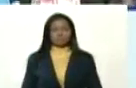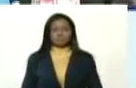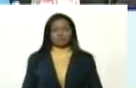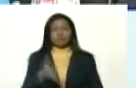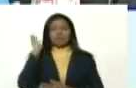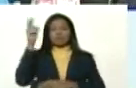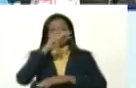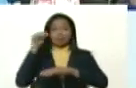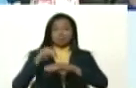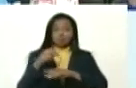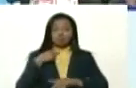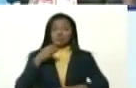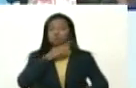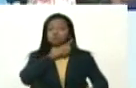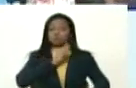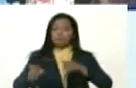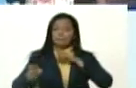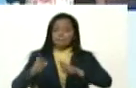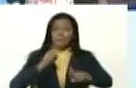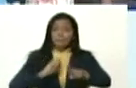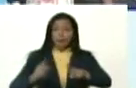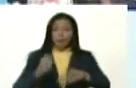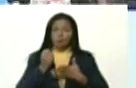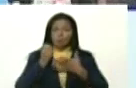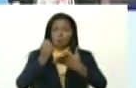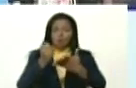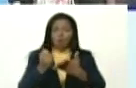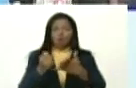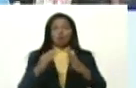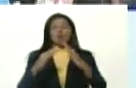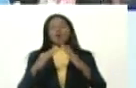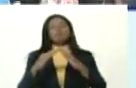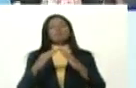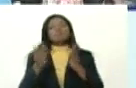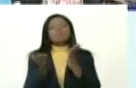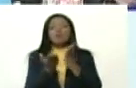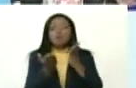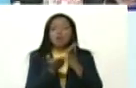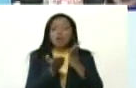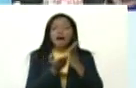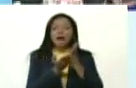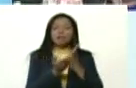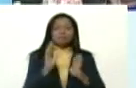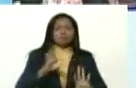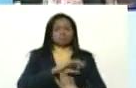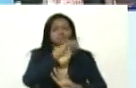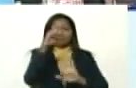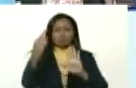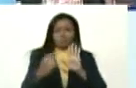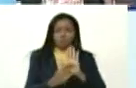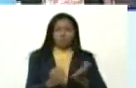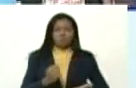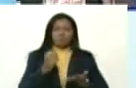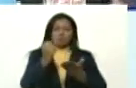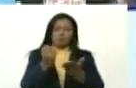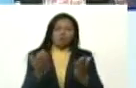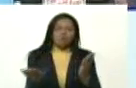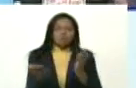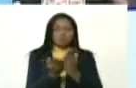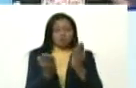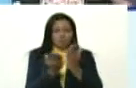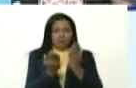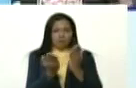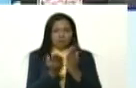bueno, di la orden para preparar un bono de escolaridad 100%. Un bono de escolaridad